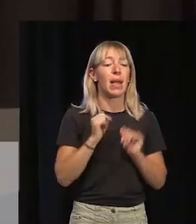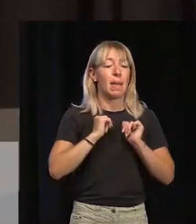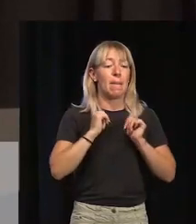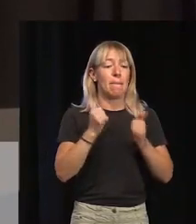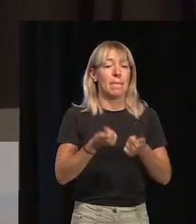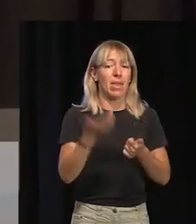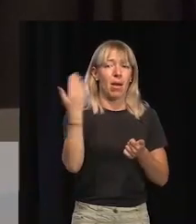Empezamos siendo